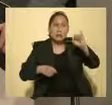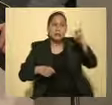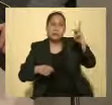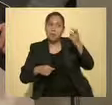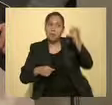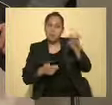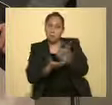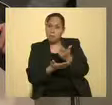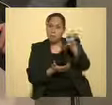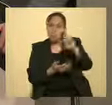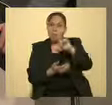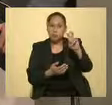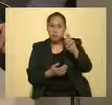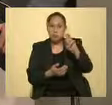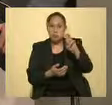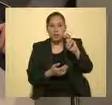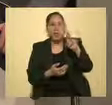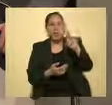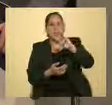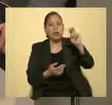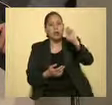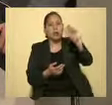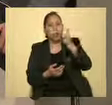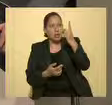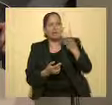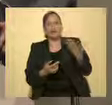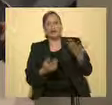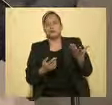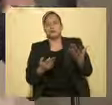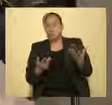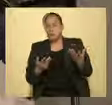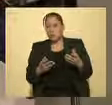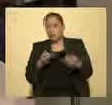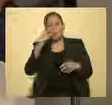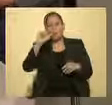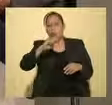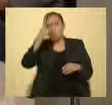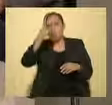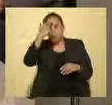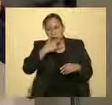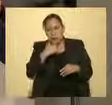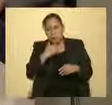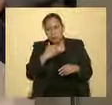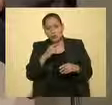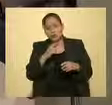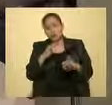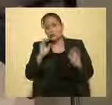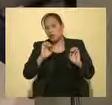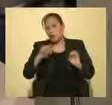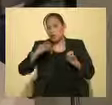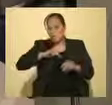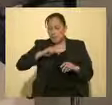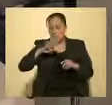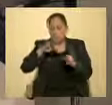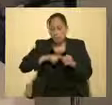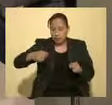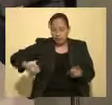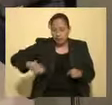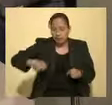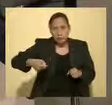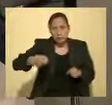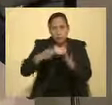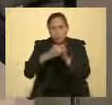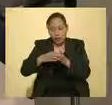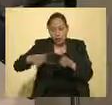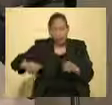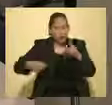crees? Te cuesta 200, y no pesos, dólares la noche por llevar al es un lujo llevarte a tu mascota. Entonces, nada más que procurar checar